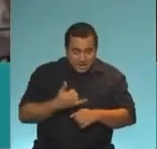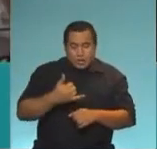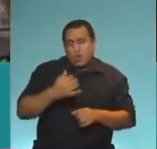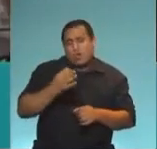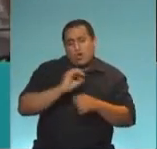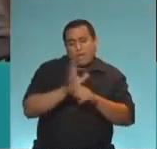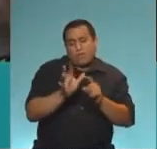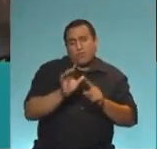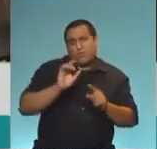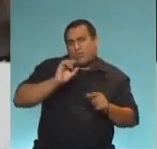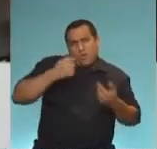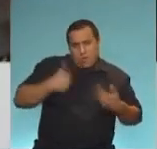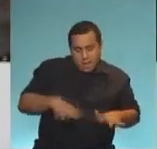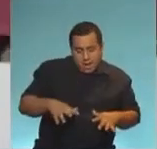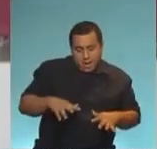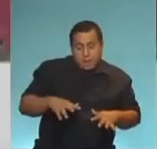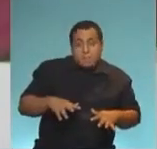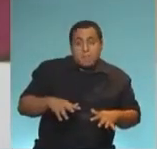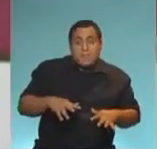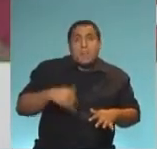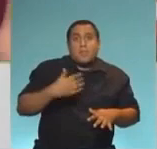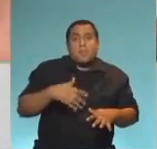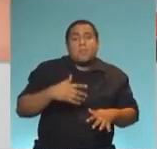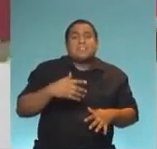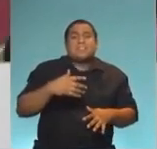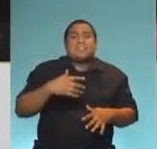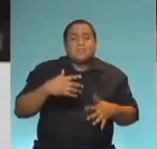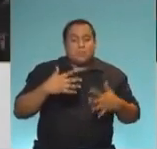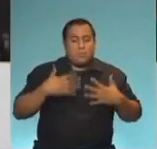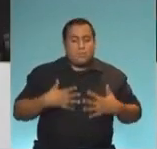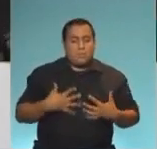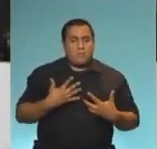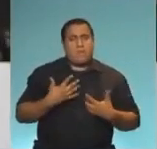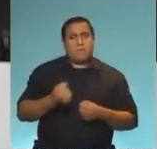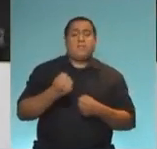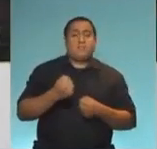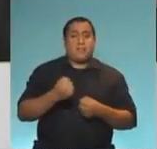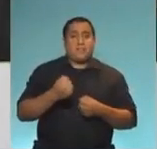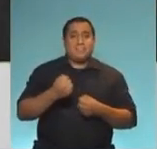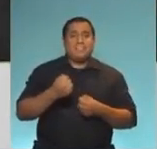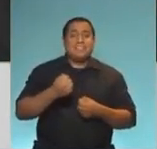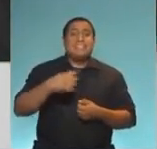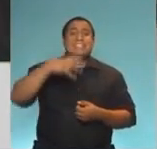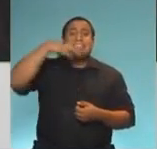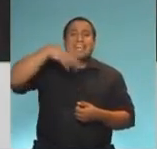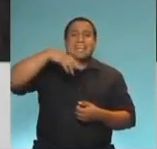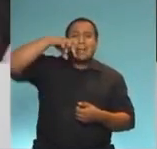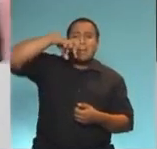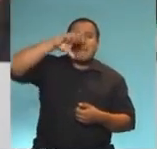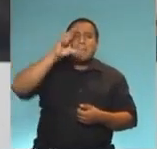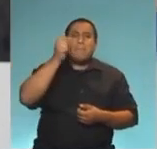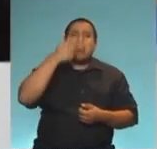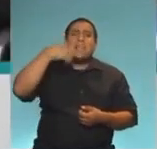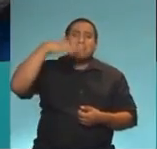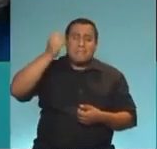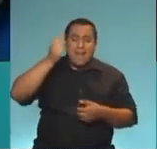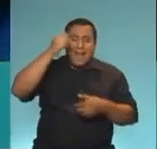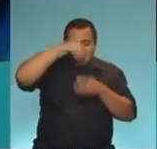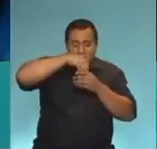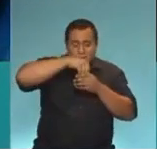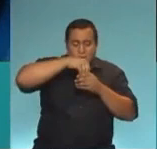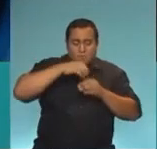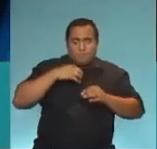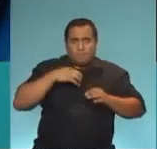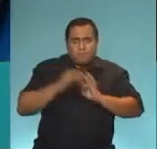comunes protege y neutraliza contra estas variantes. Con lo cual nos podemos quedar tranquilos desde el punto de